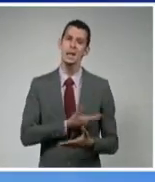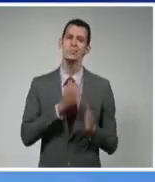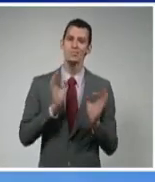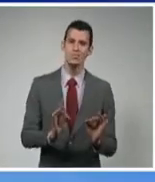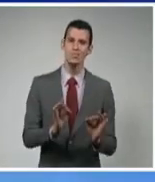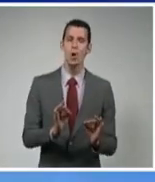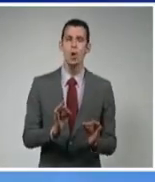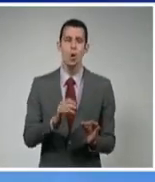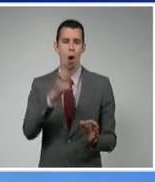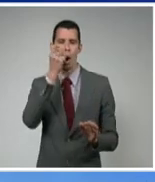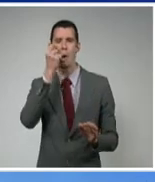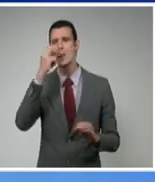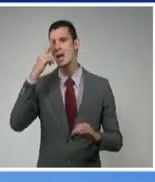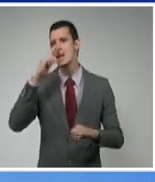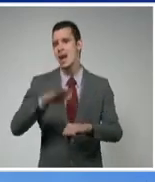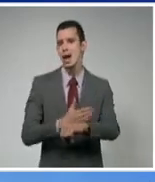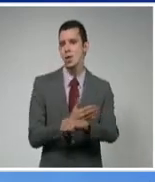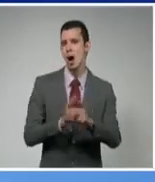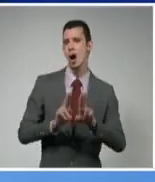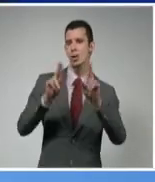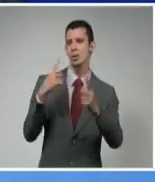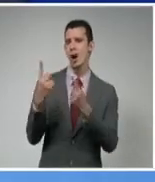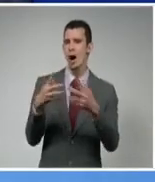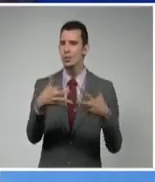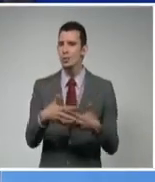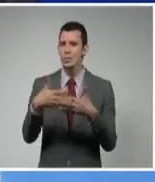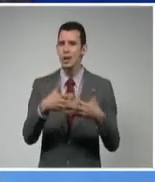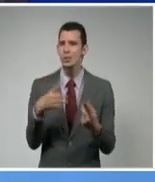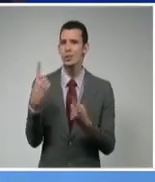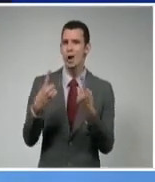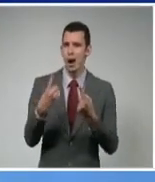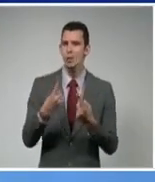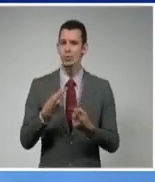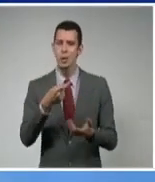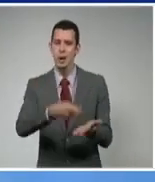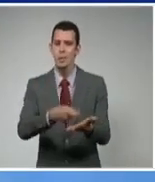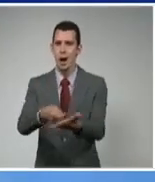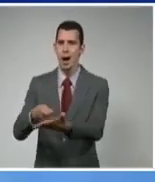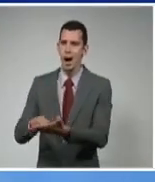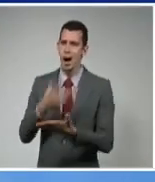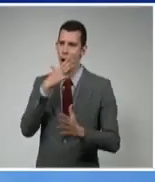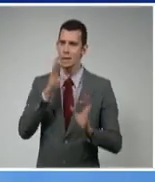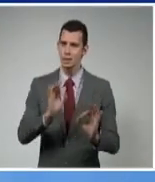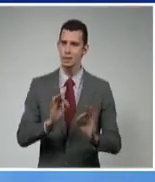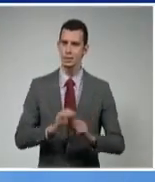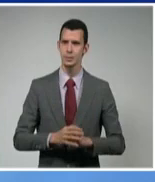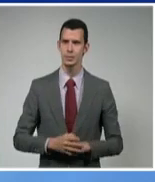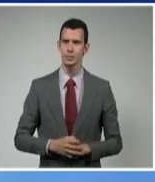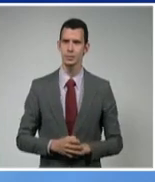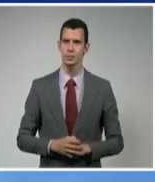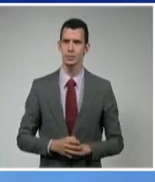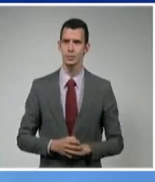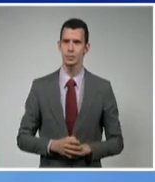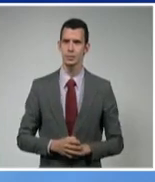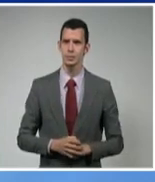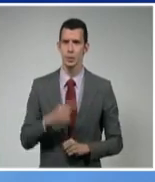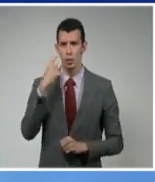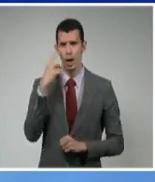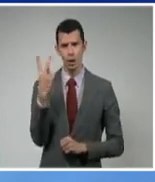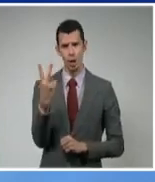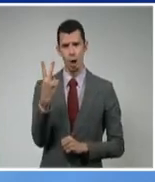más experiencia y argucia. Y no eran solo estos dos, ya escucharon. 8 en total, allí, en la ciudad de